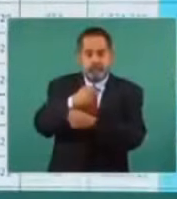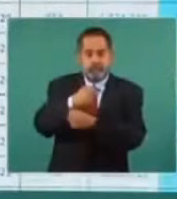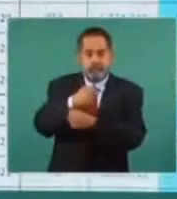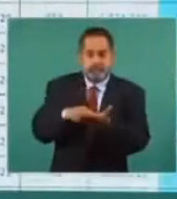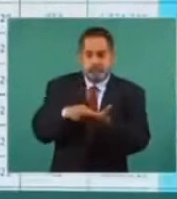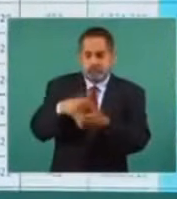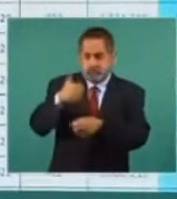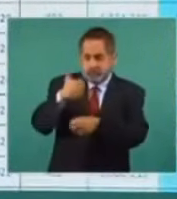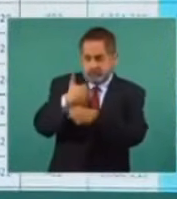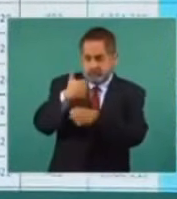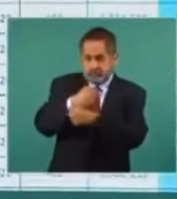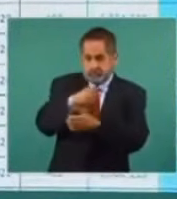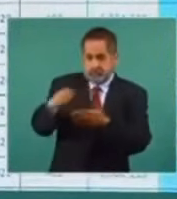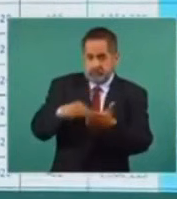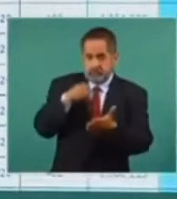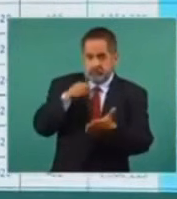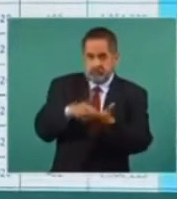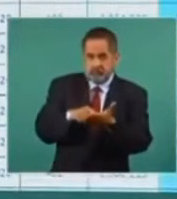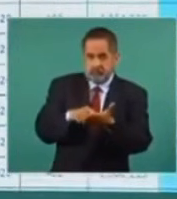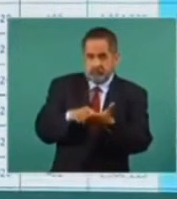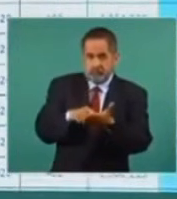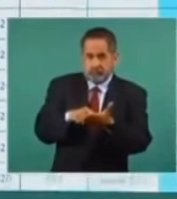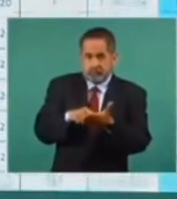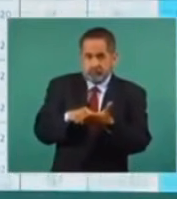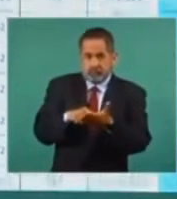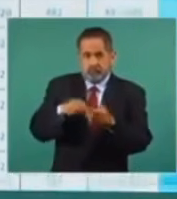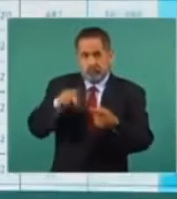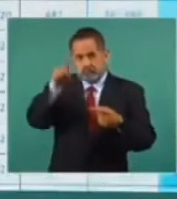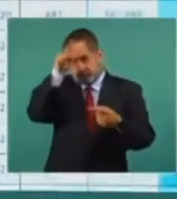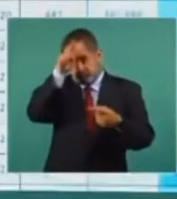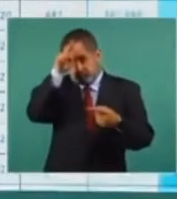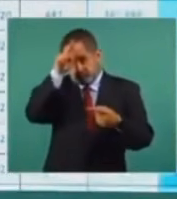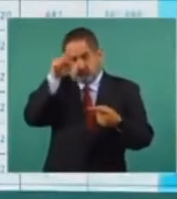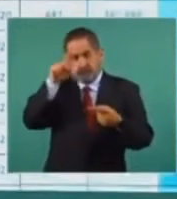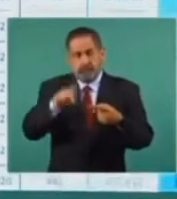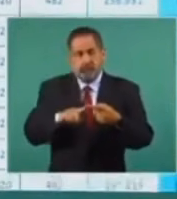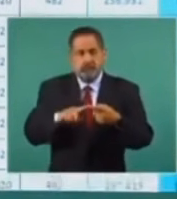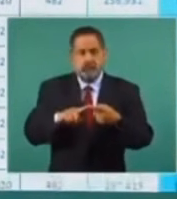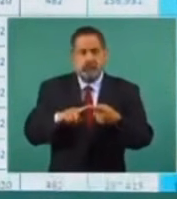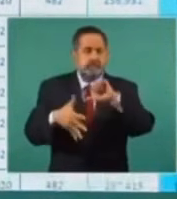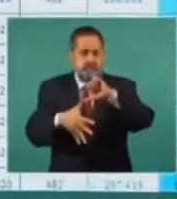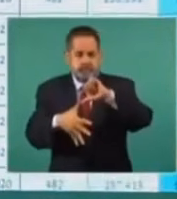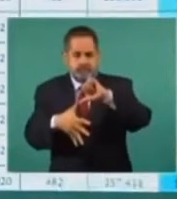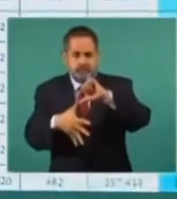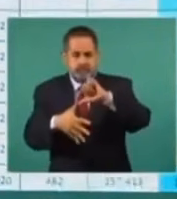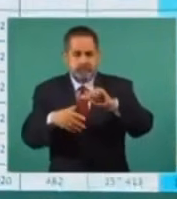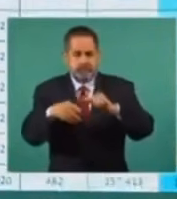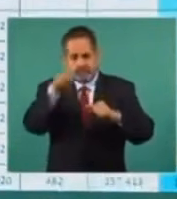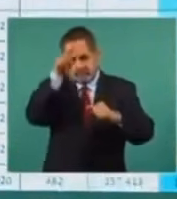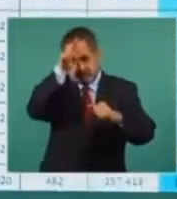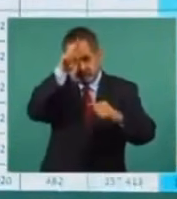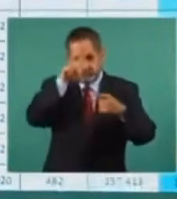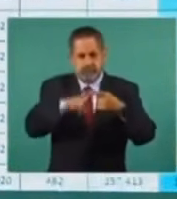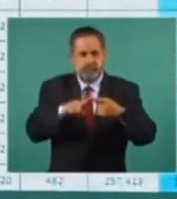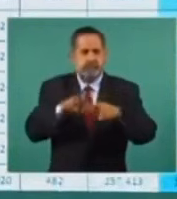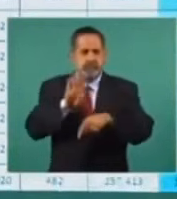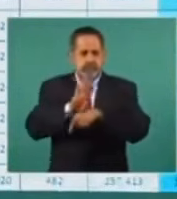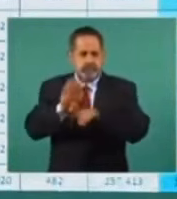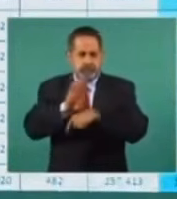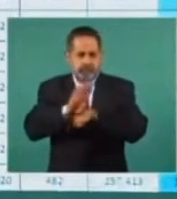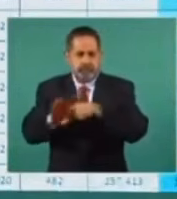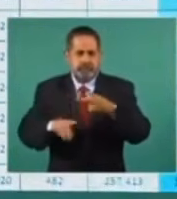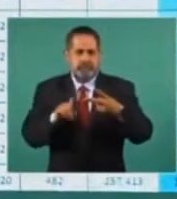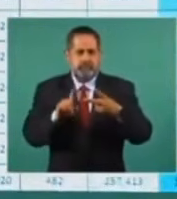contundentes que quiera la autoridad en este caso, pero ya no le crees, no crees nada, simplemente le crees a tus prejuicios. Y